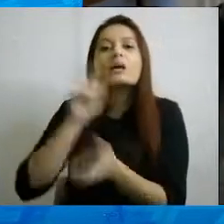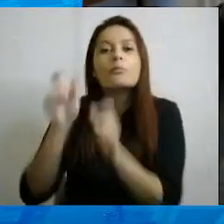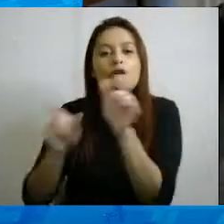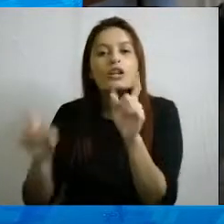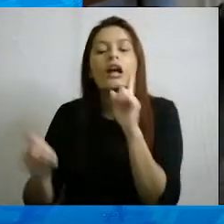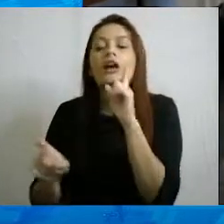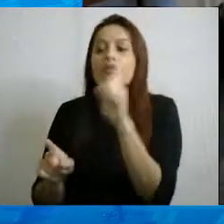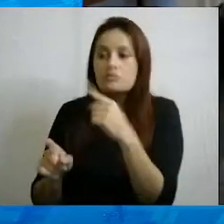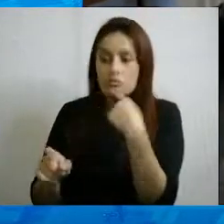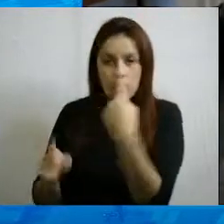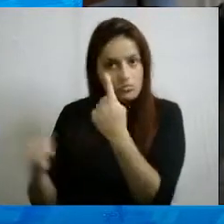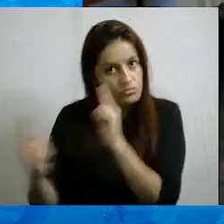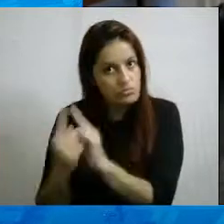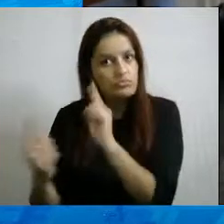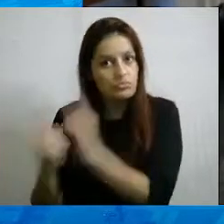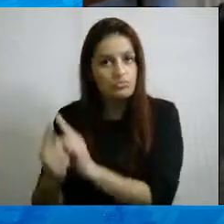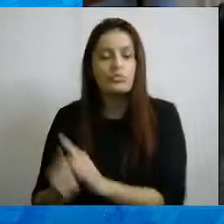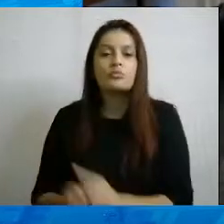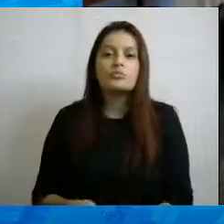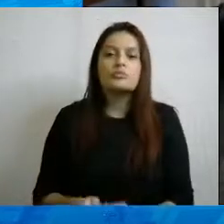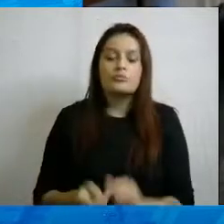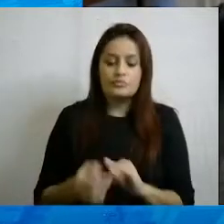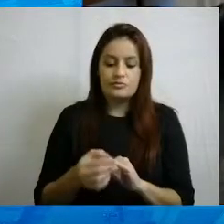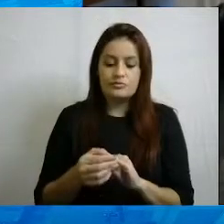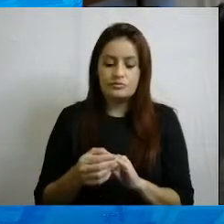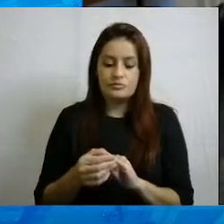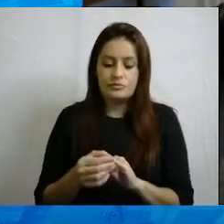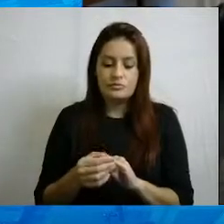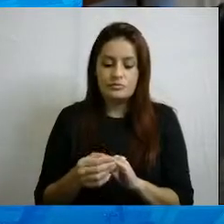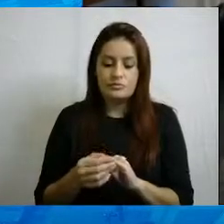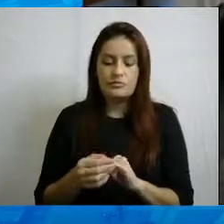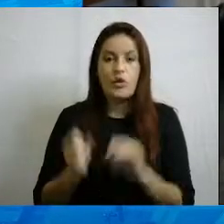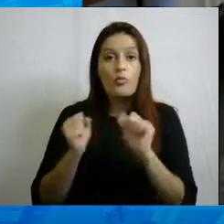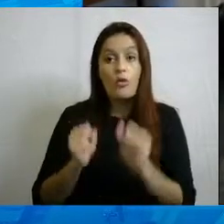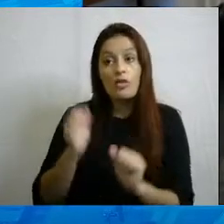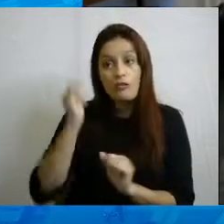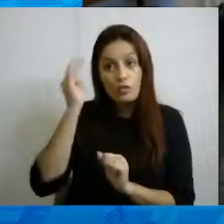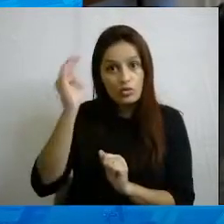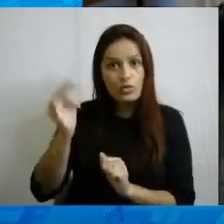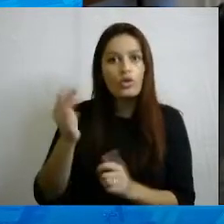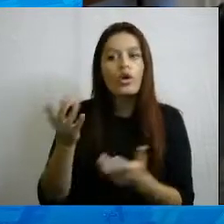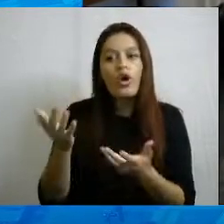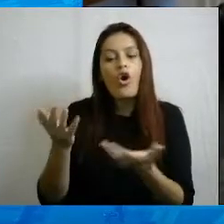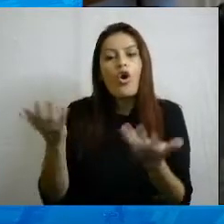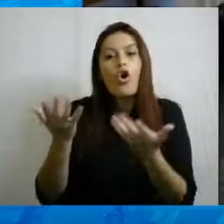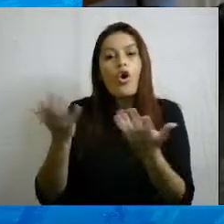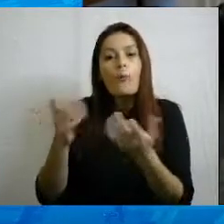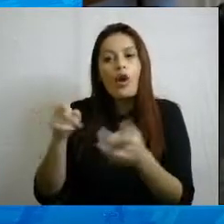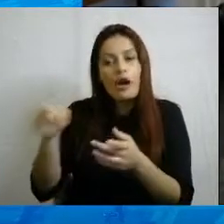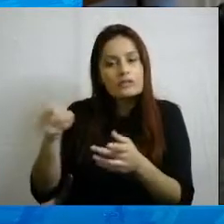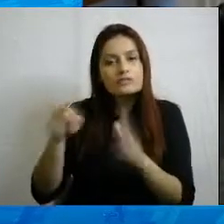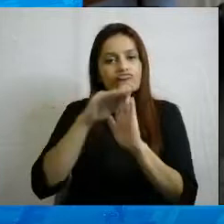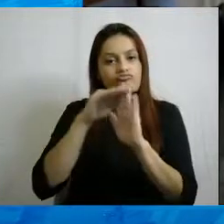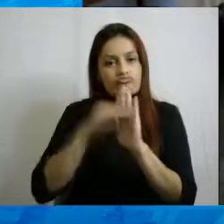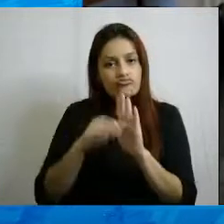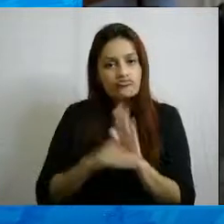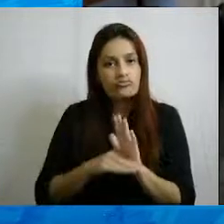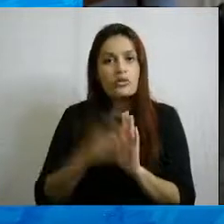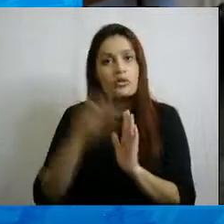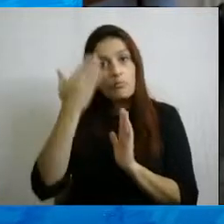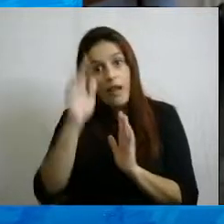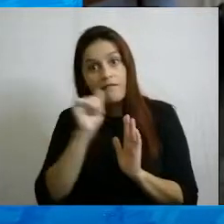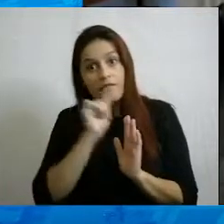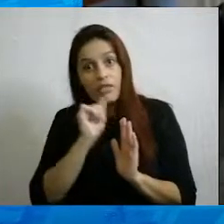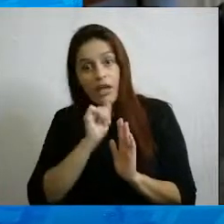desorden, para proponer precisamente medidas a la comisión jurídica para que podamos ajustar esas normas si es que están mal diseñadas,